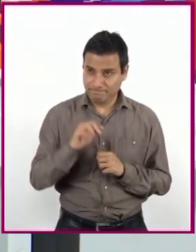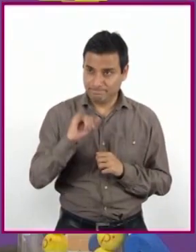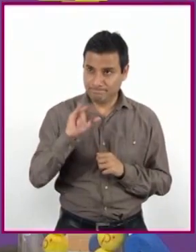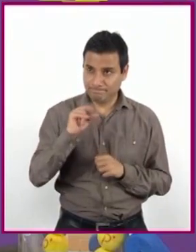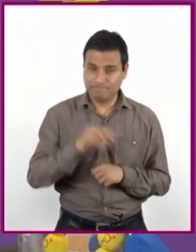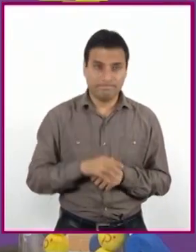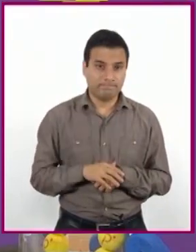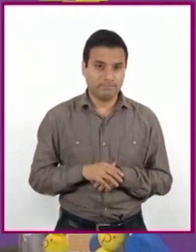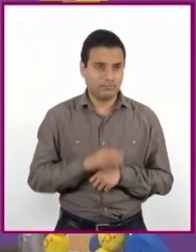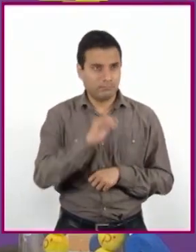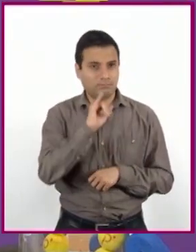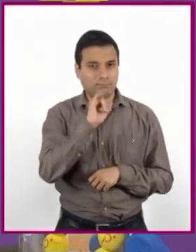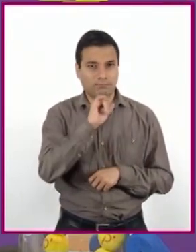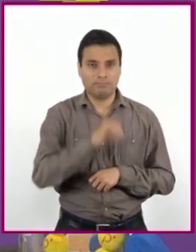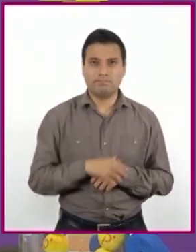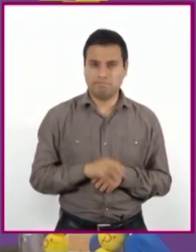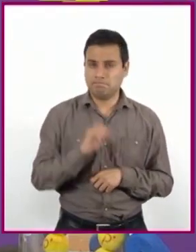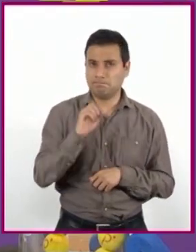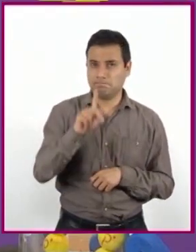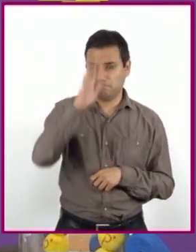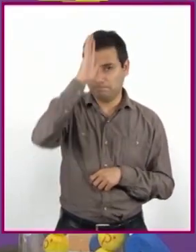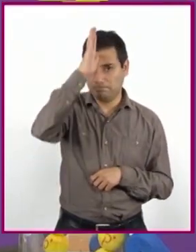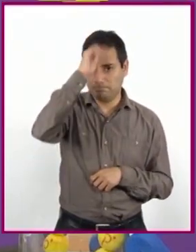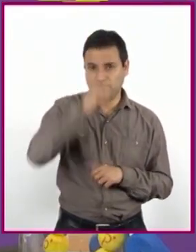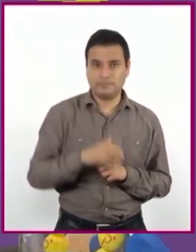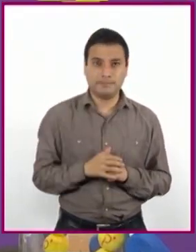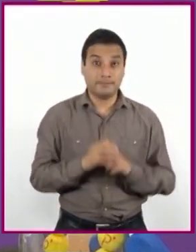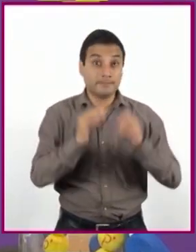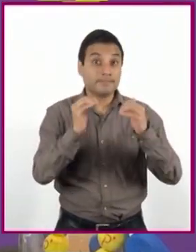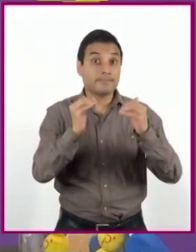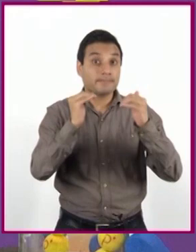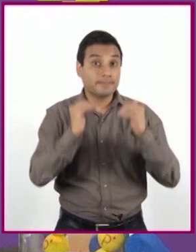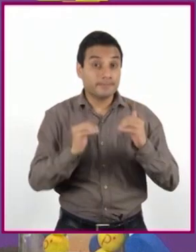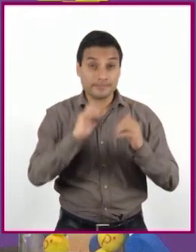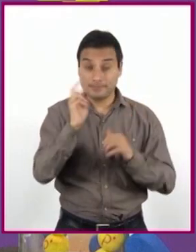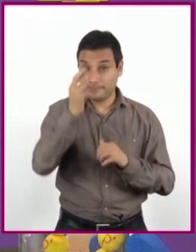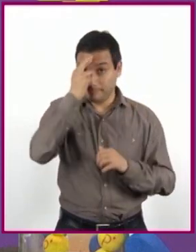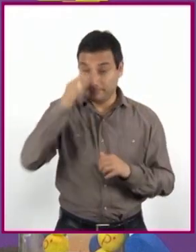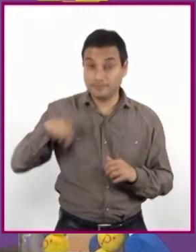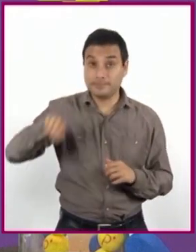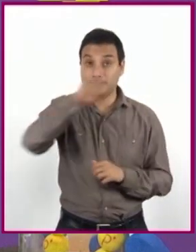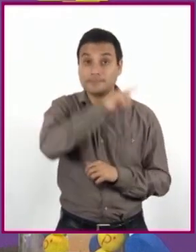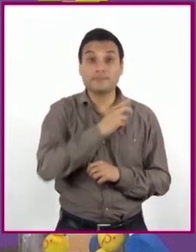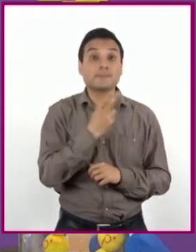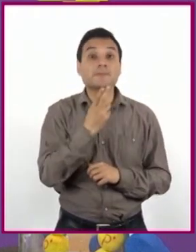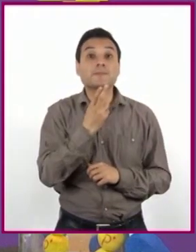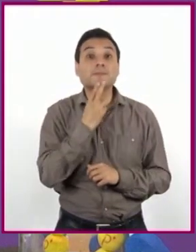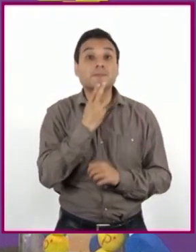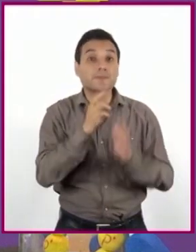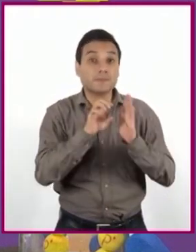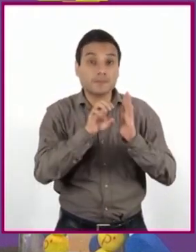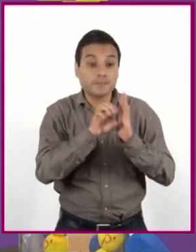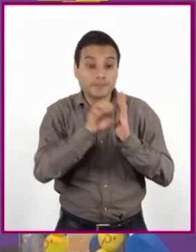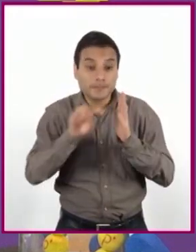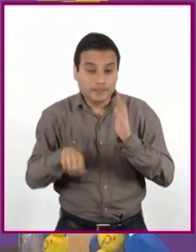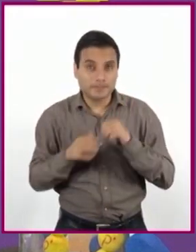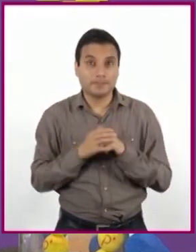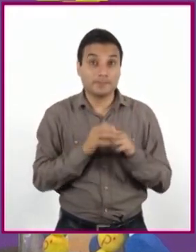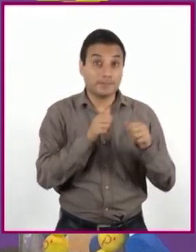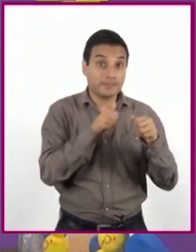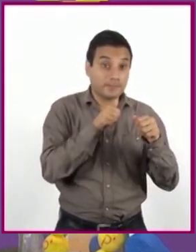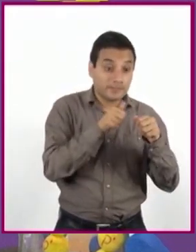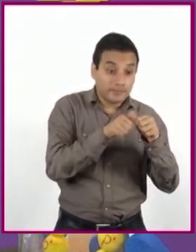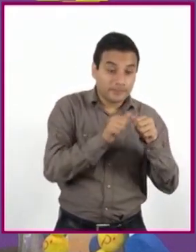química? Sí, estoy de acuerdo. Solo que recuerden, vamos a utilizar la analogía. Letras, símbolos